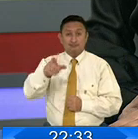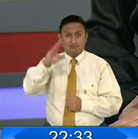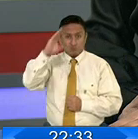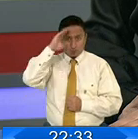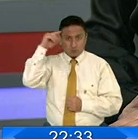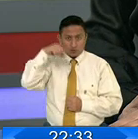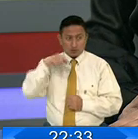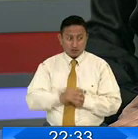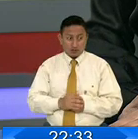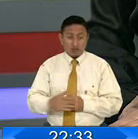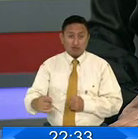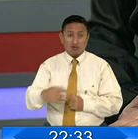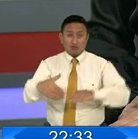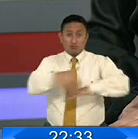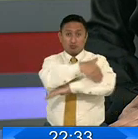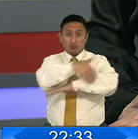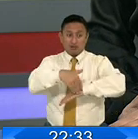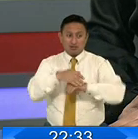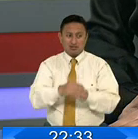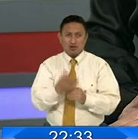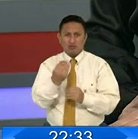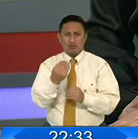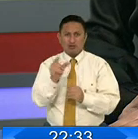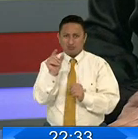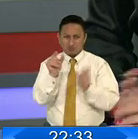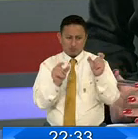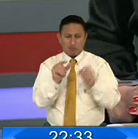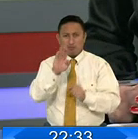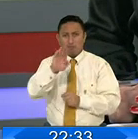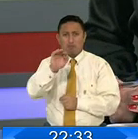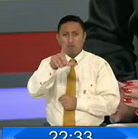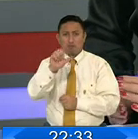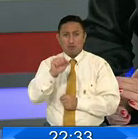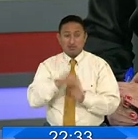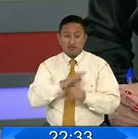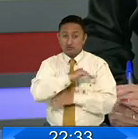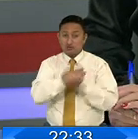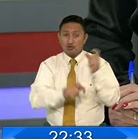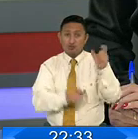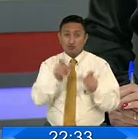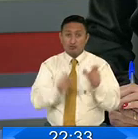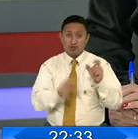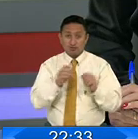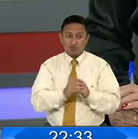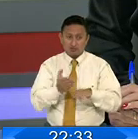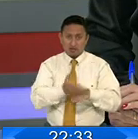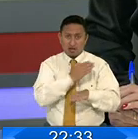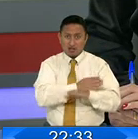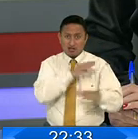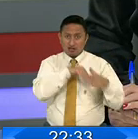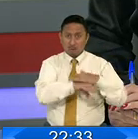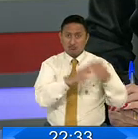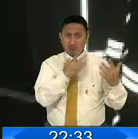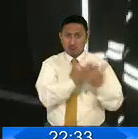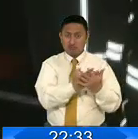criminalística levantaron de la calzada decenas de casquillos. Todos los implicados cuentan con antecedentes.